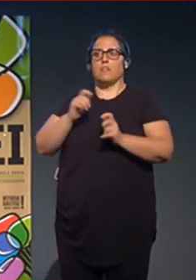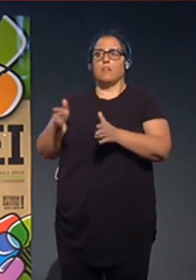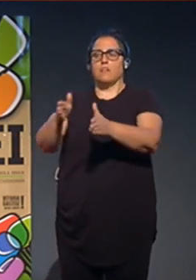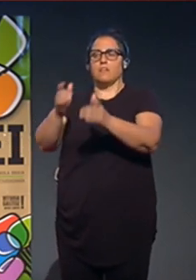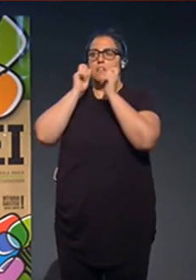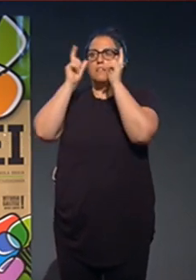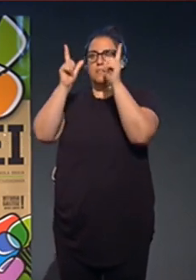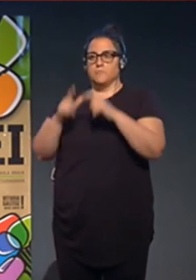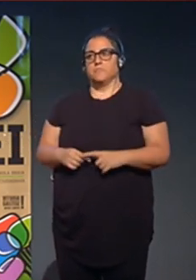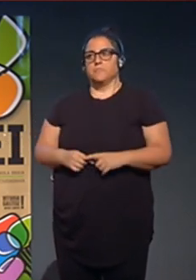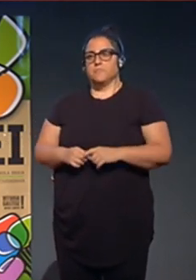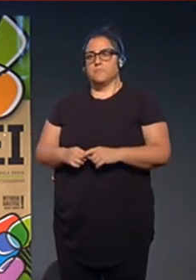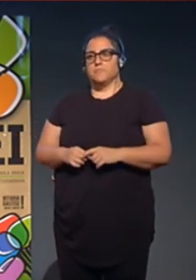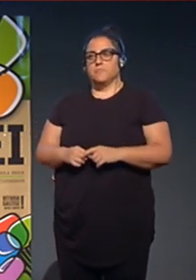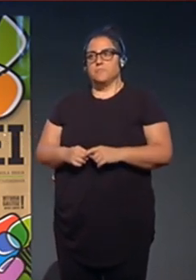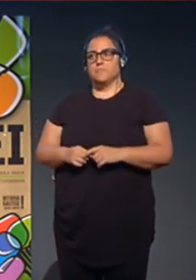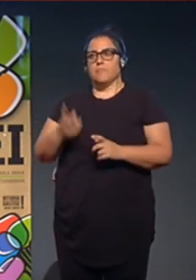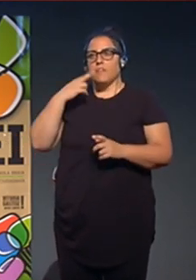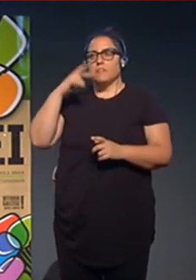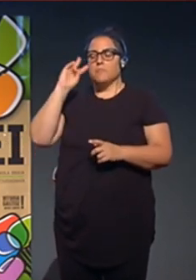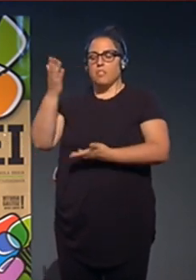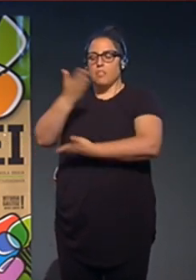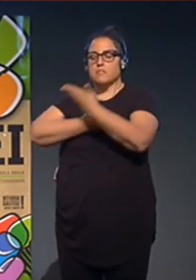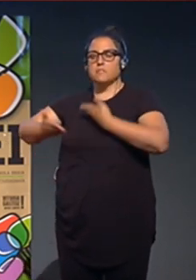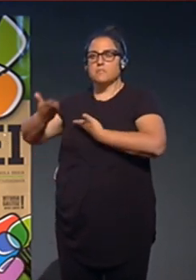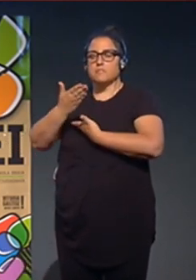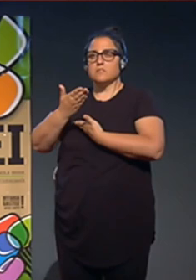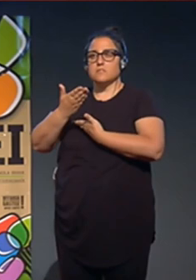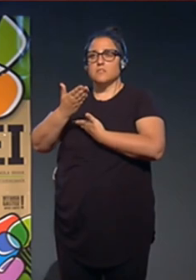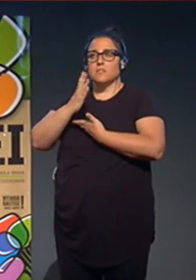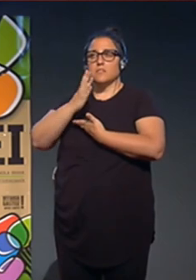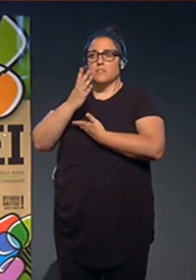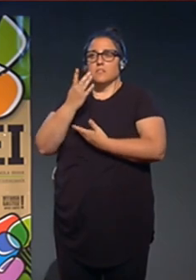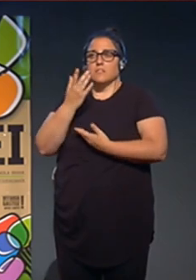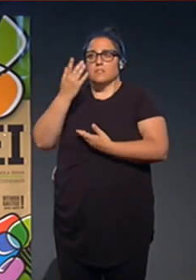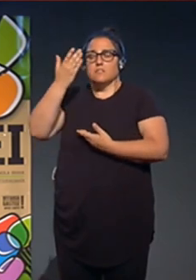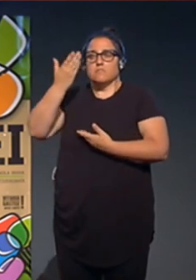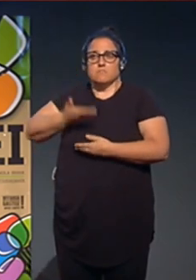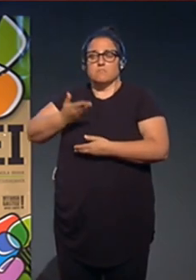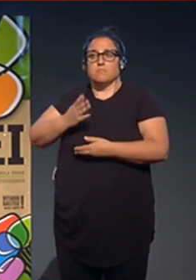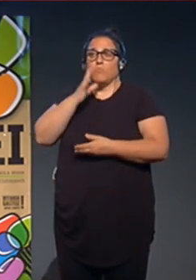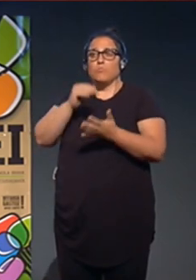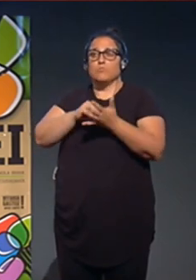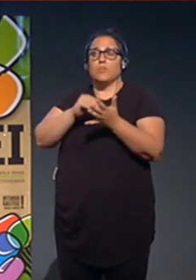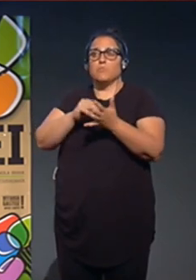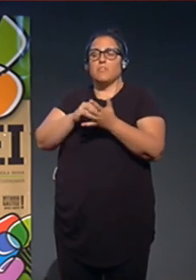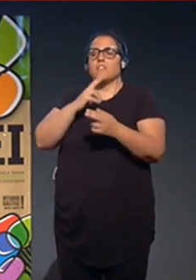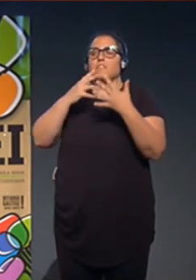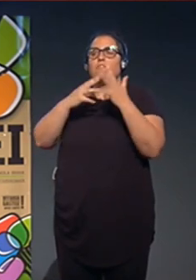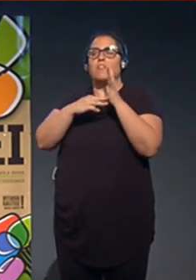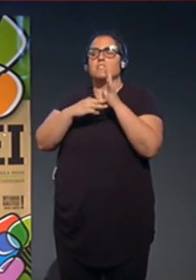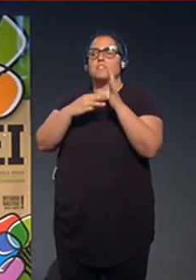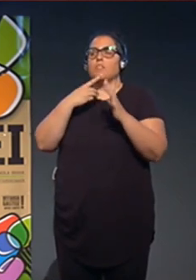camino compartir experiencias y en ese sentido Pues mira más a el por viejo que por